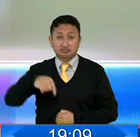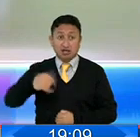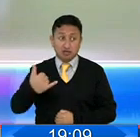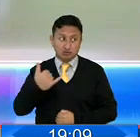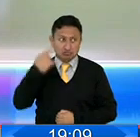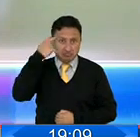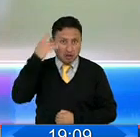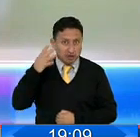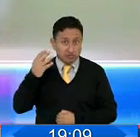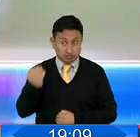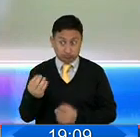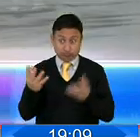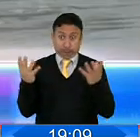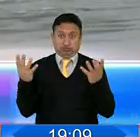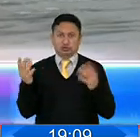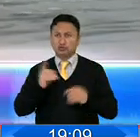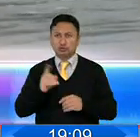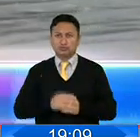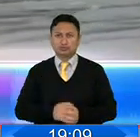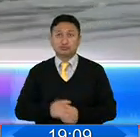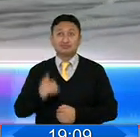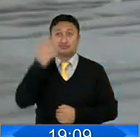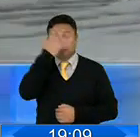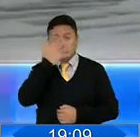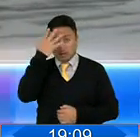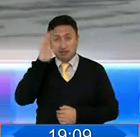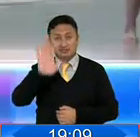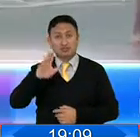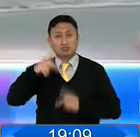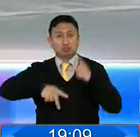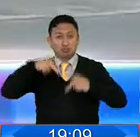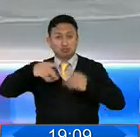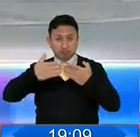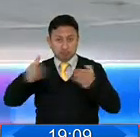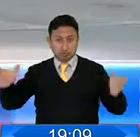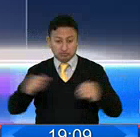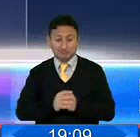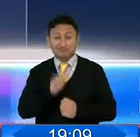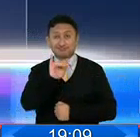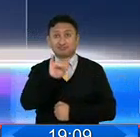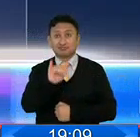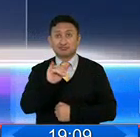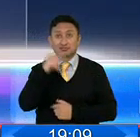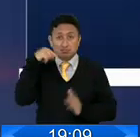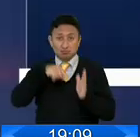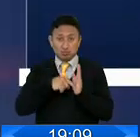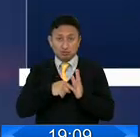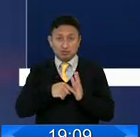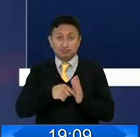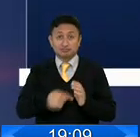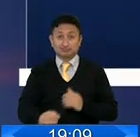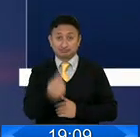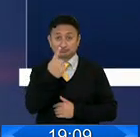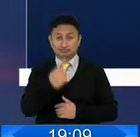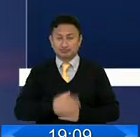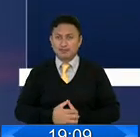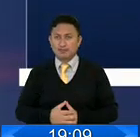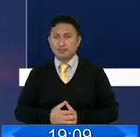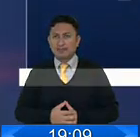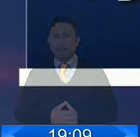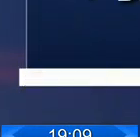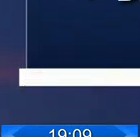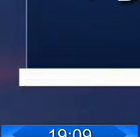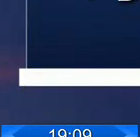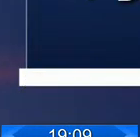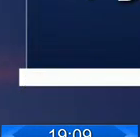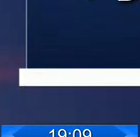menos uno está acostumbrado. En Esmeralda se habilitaron 5 playas. El día sábado se recibieron 1.550 turistas y